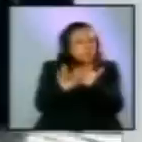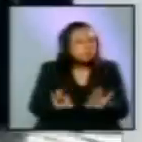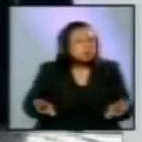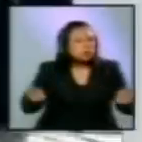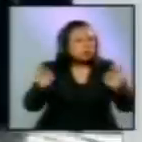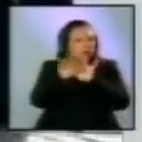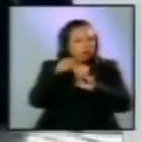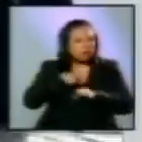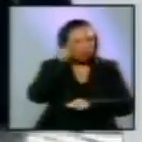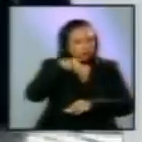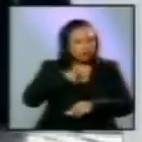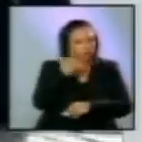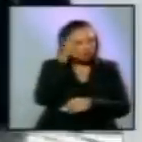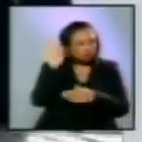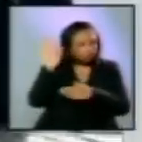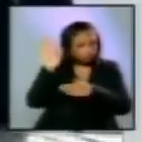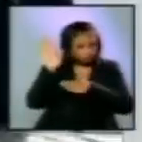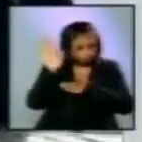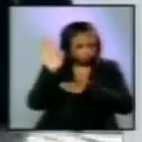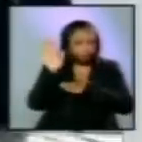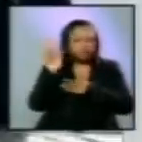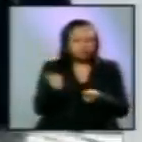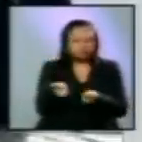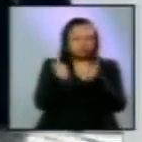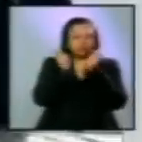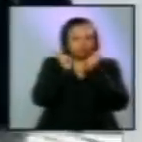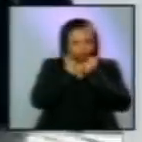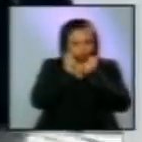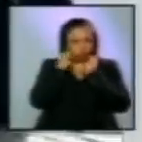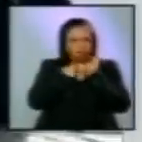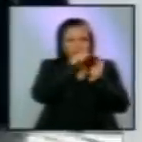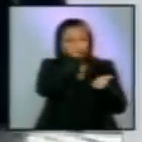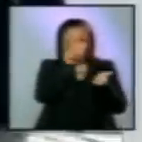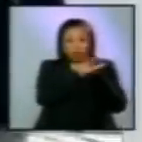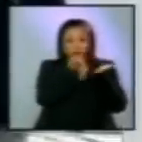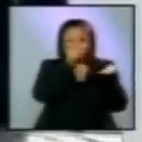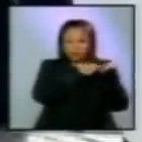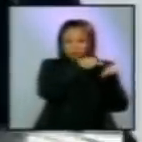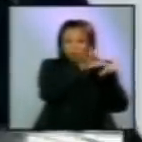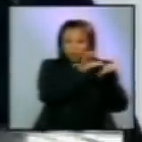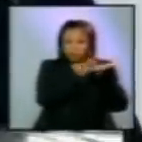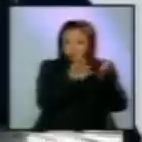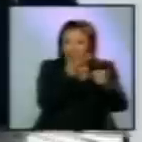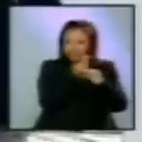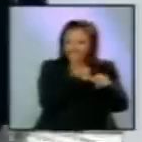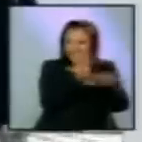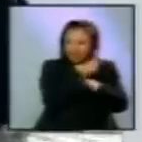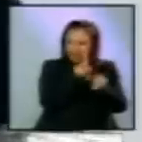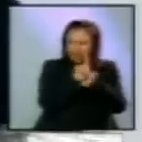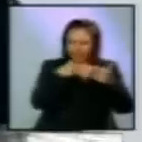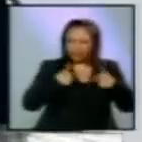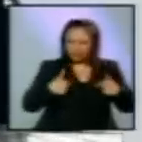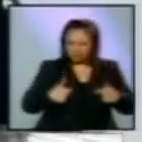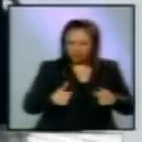Yo me comprometo a acatar el mandato tanto de la reforma constitucional de los derechos humanos como